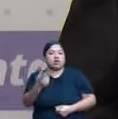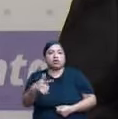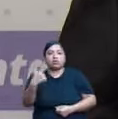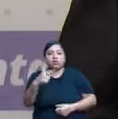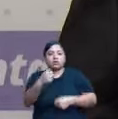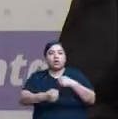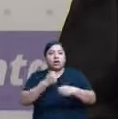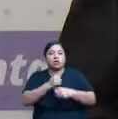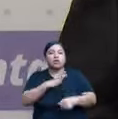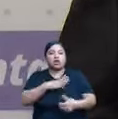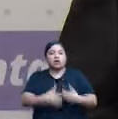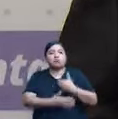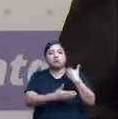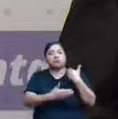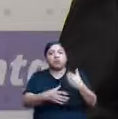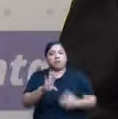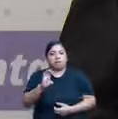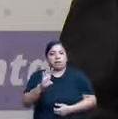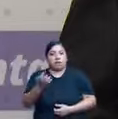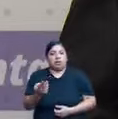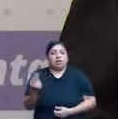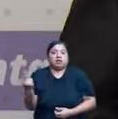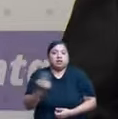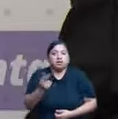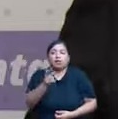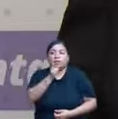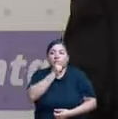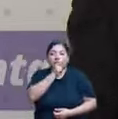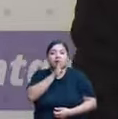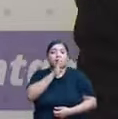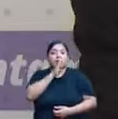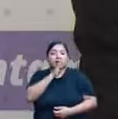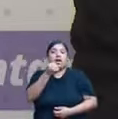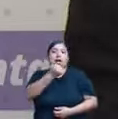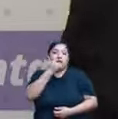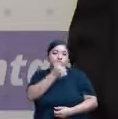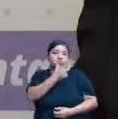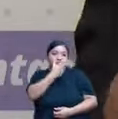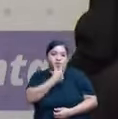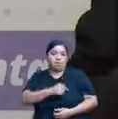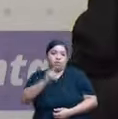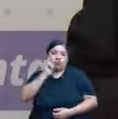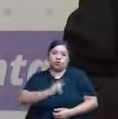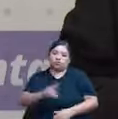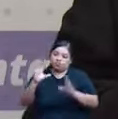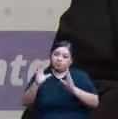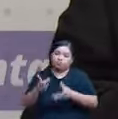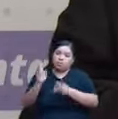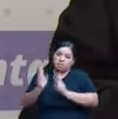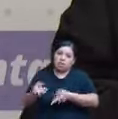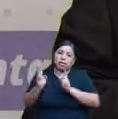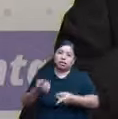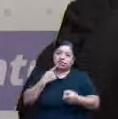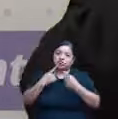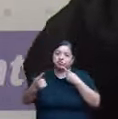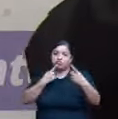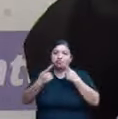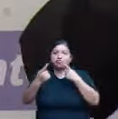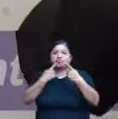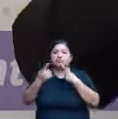que platicar con padres, con alumnos, niña y niño. Hoy tenemos que meternos dentro de estos ámbitos mucho